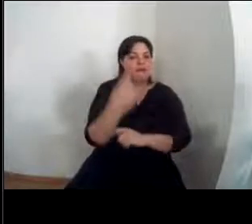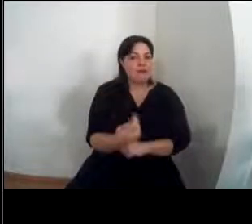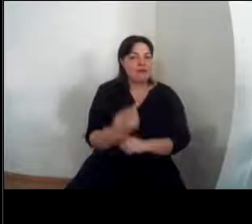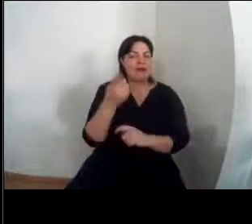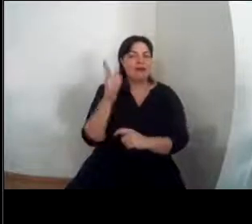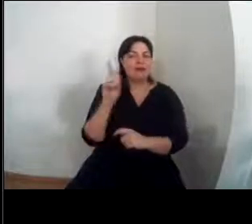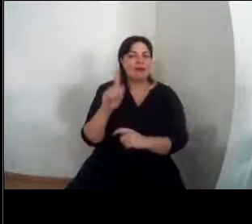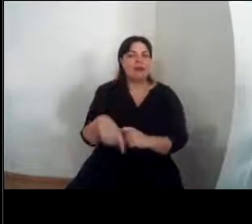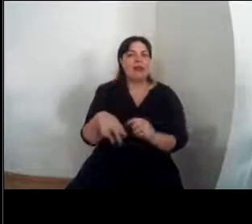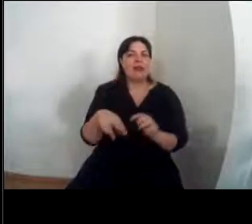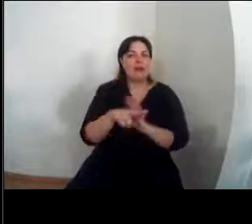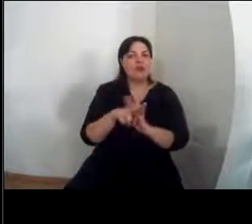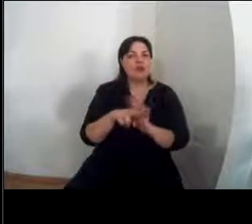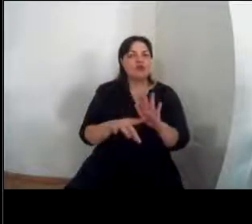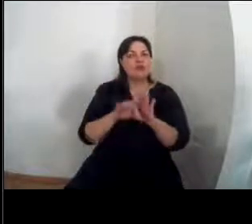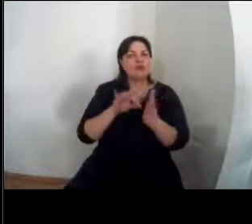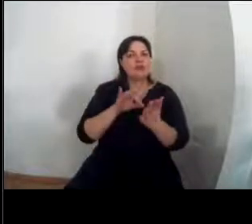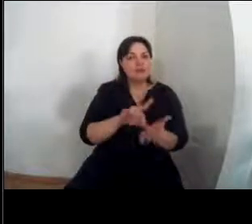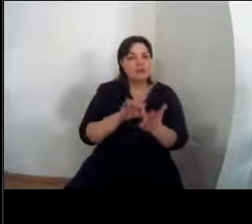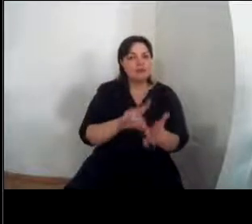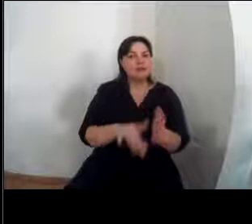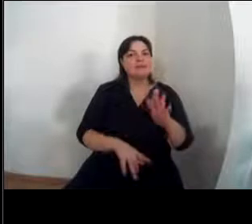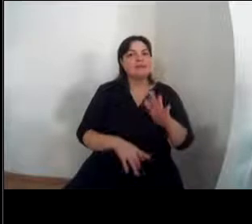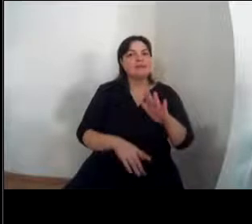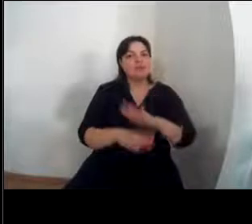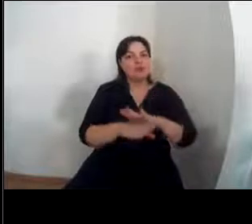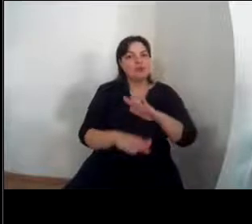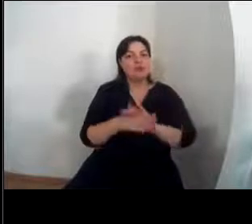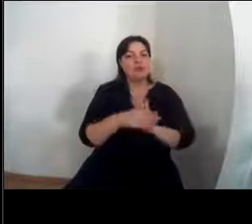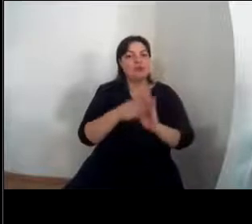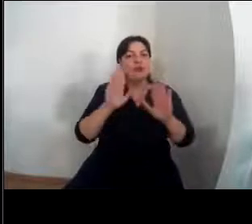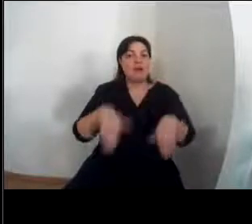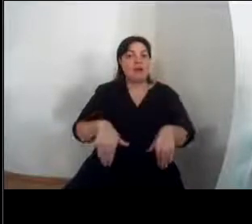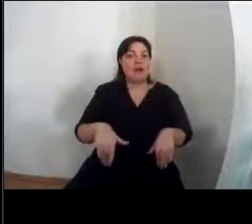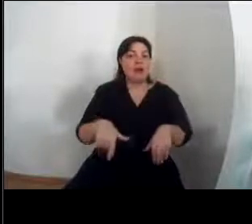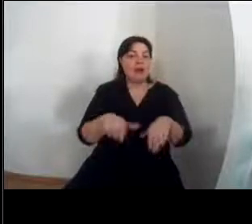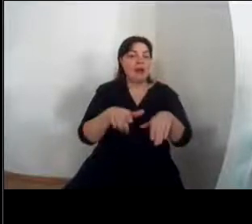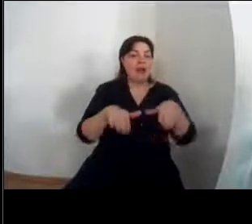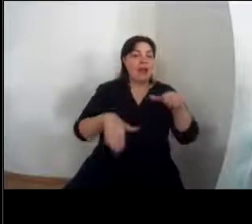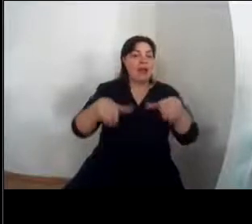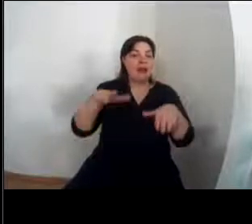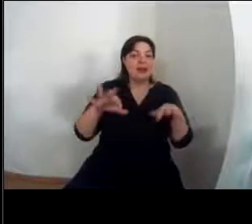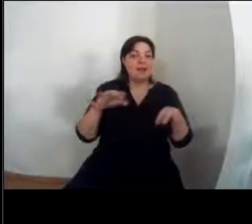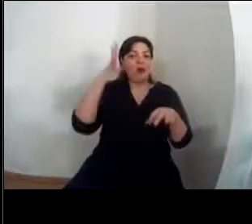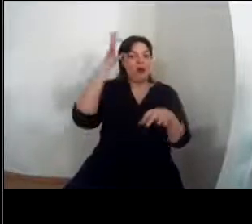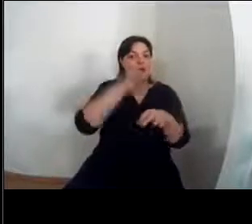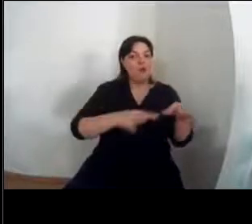servicios y que al final se pueda llevar a cabo ese equilibrio entre lo rural y lo urbano.